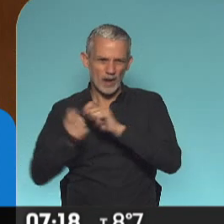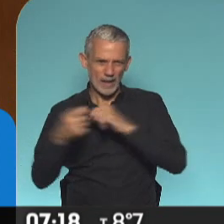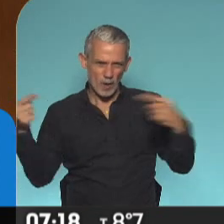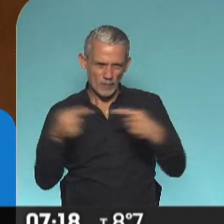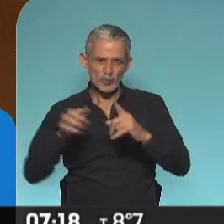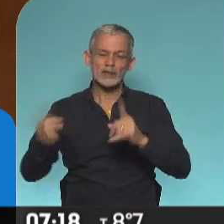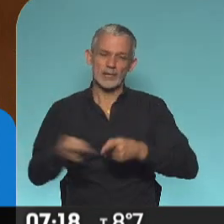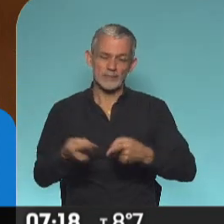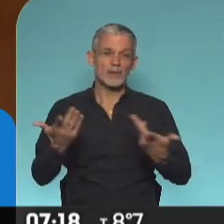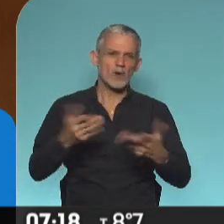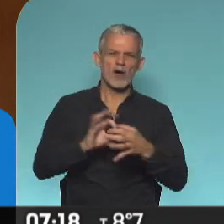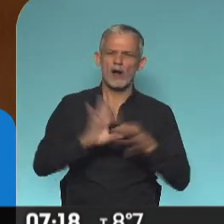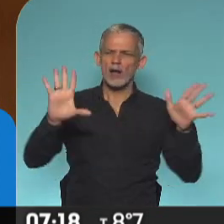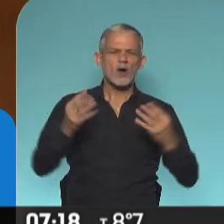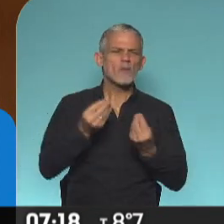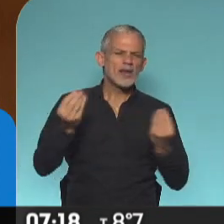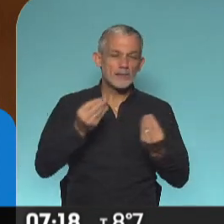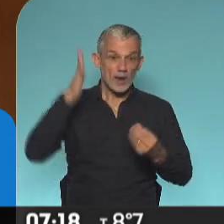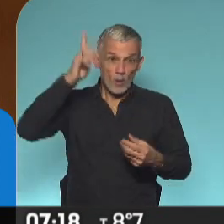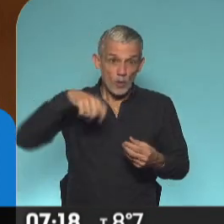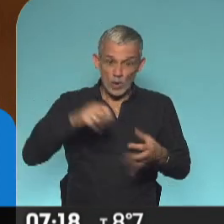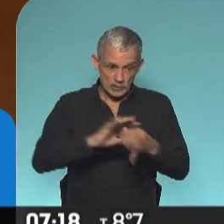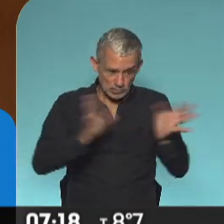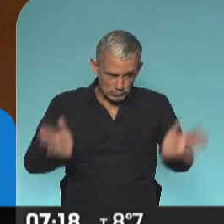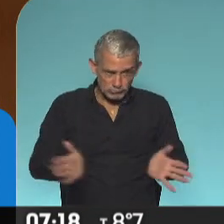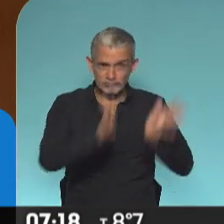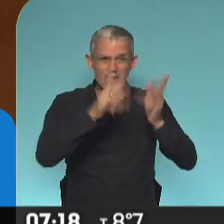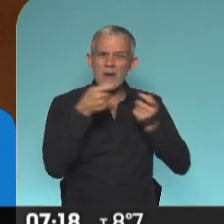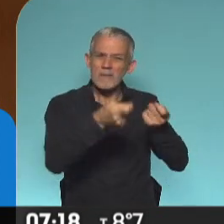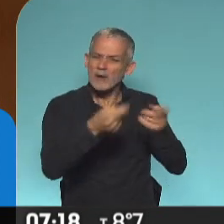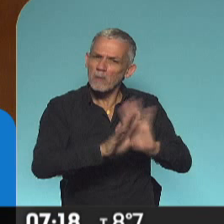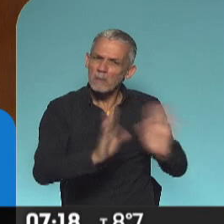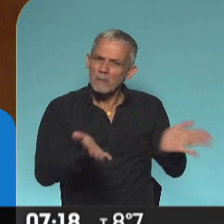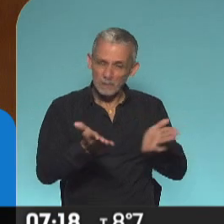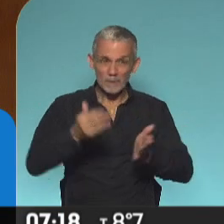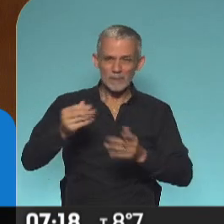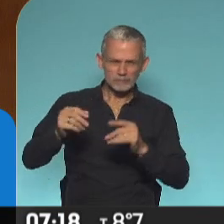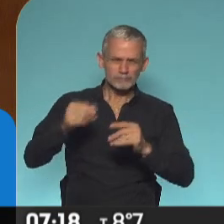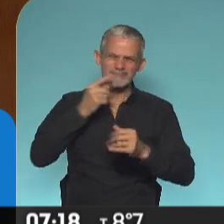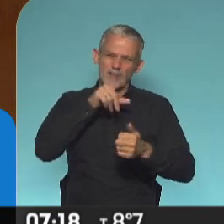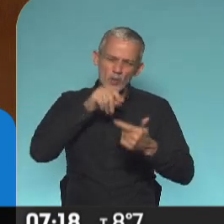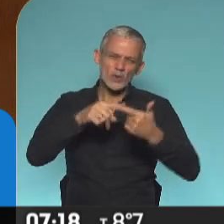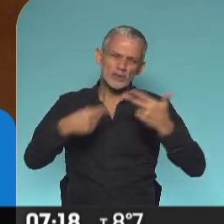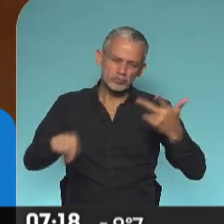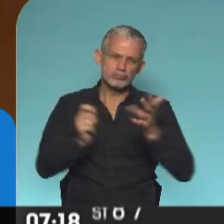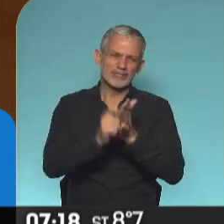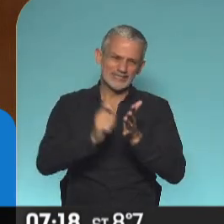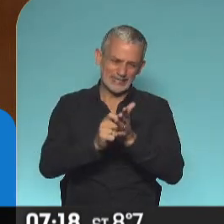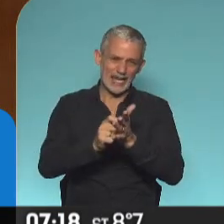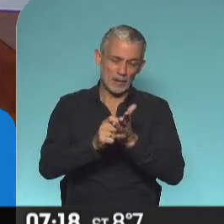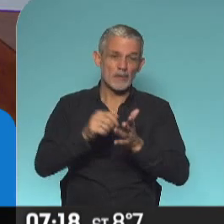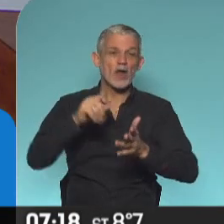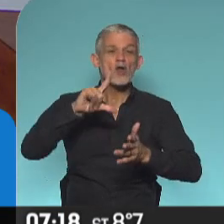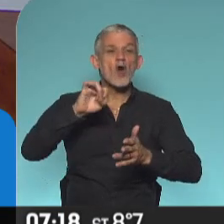la libertad con la que deben actuar los jueces del máximo Tribunal de Justicia, hubo referencias en las redes sociales, concretamente de